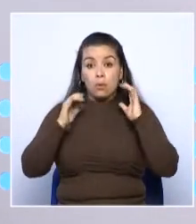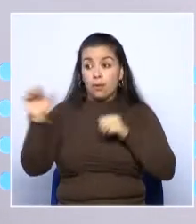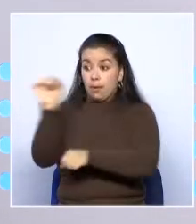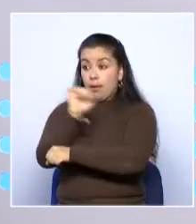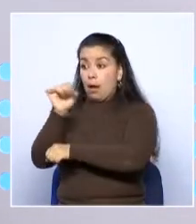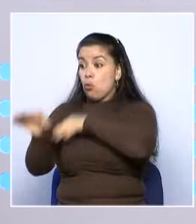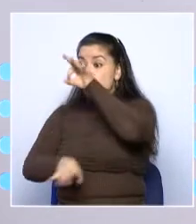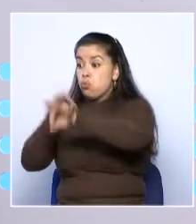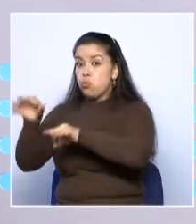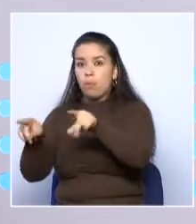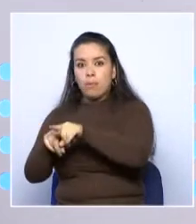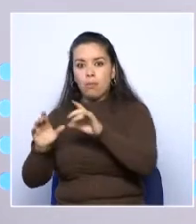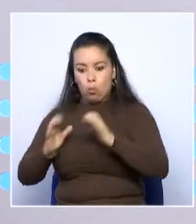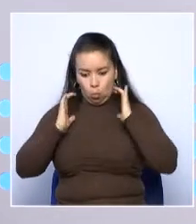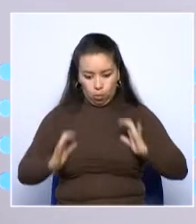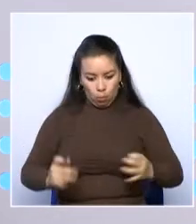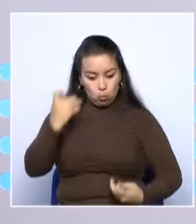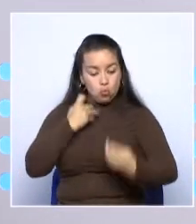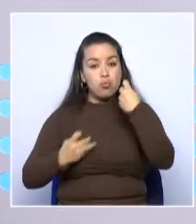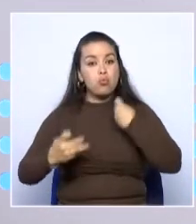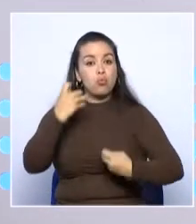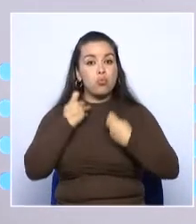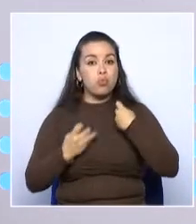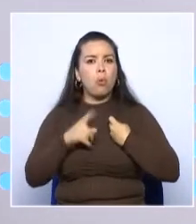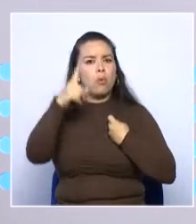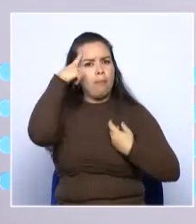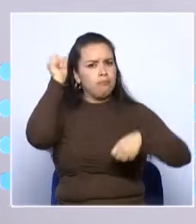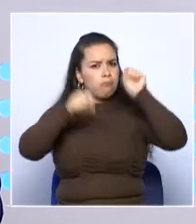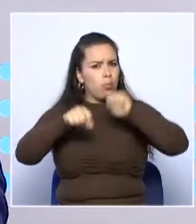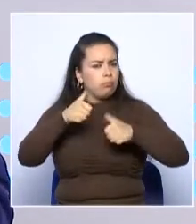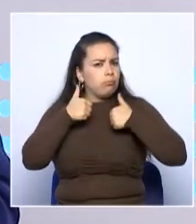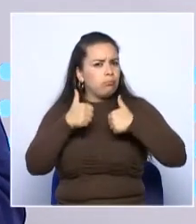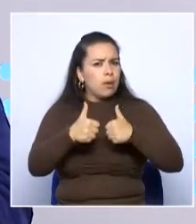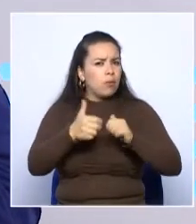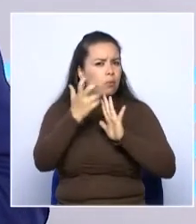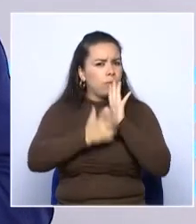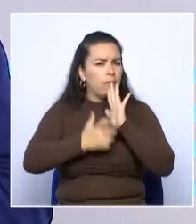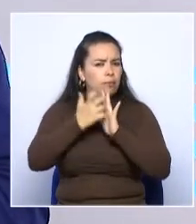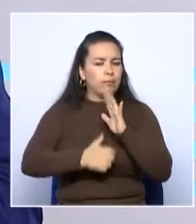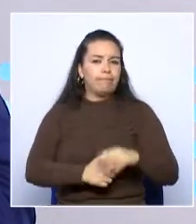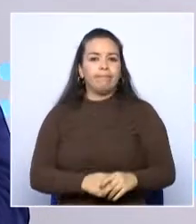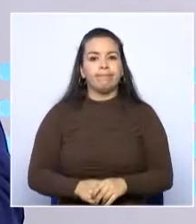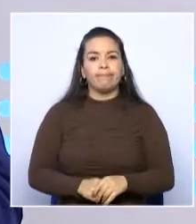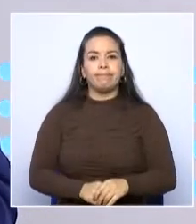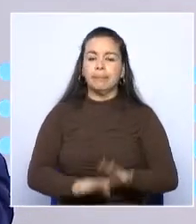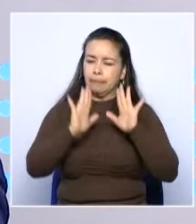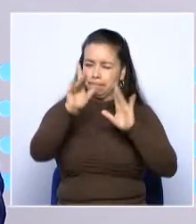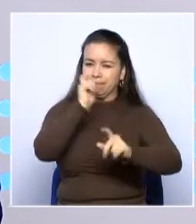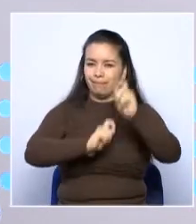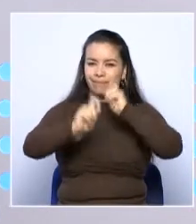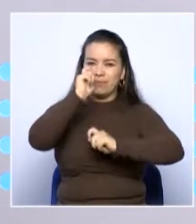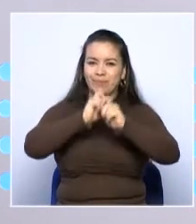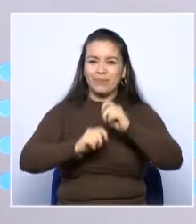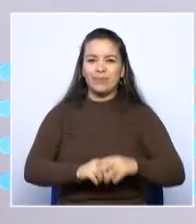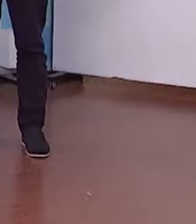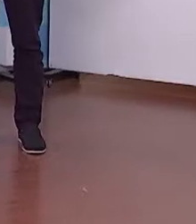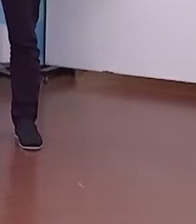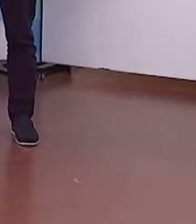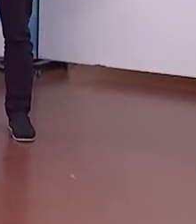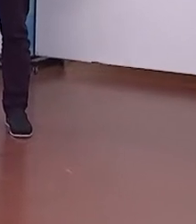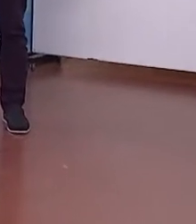carro, cuiden el cuerpo y tengan por lo menos una posibilidad de un diagnóstico. Vamos a este corte de comerciales.